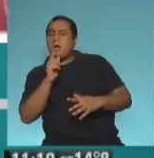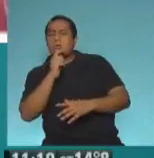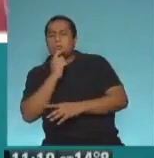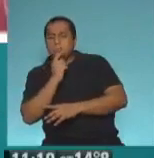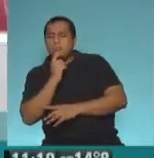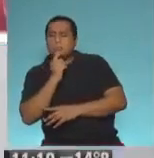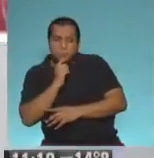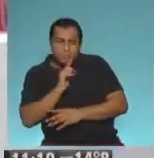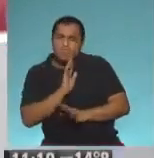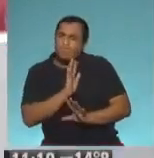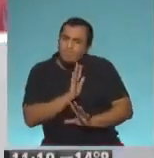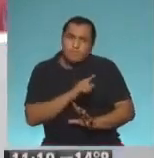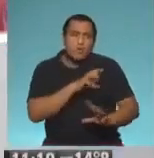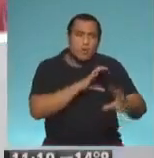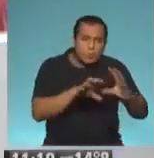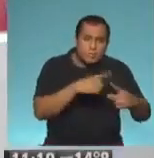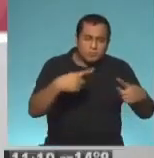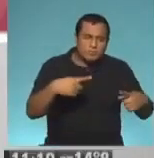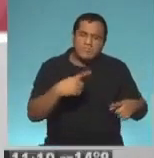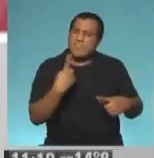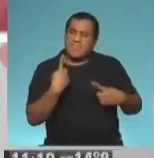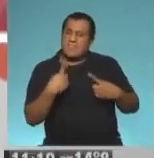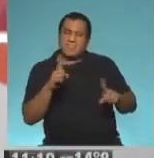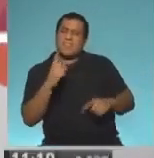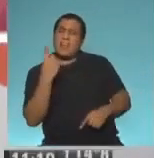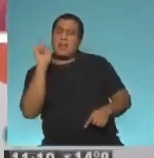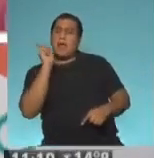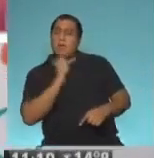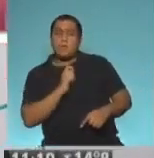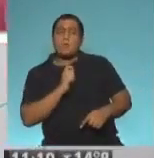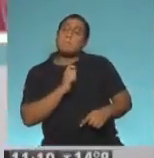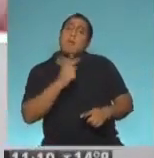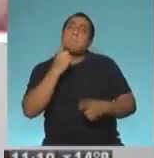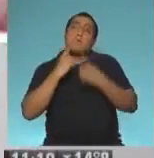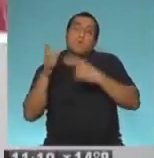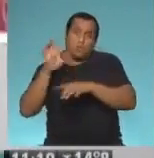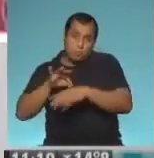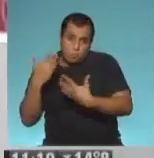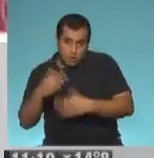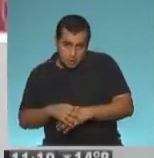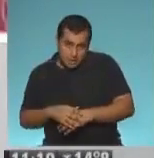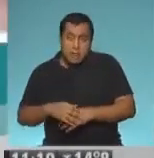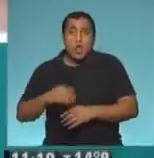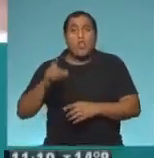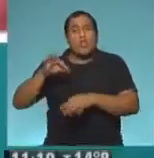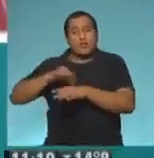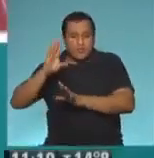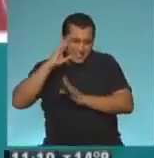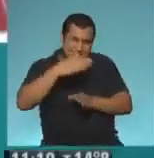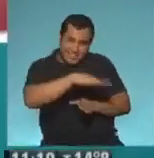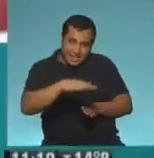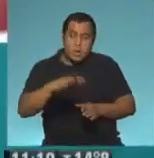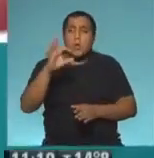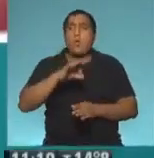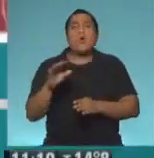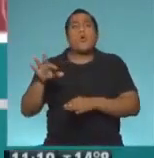posibilidad de comunicación, de interacción de ese chico, y referirnos a una consulta, que puede ser con nuestro pediatra, puede ser con un